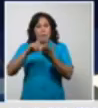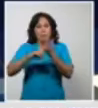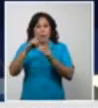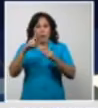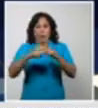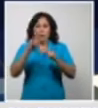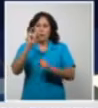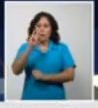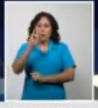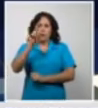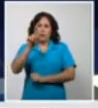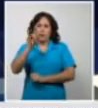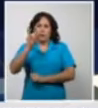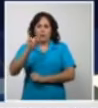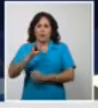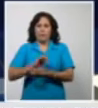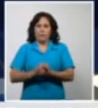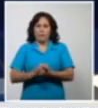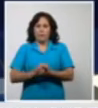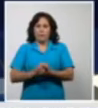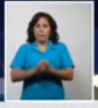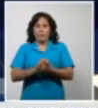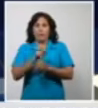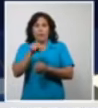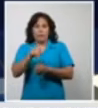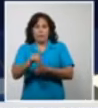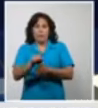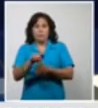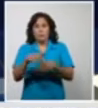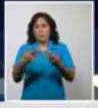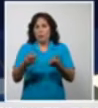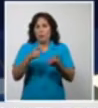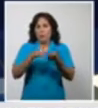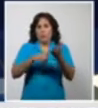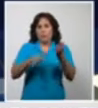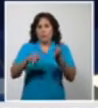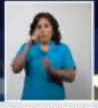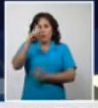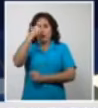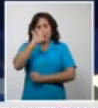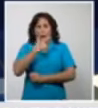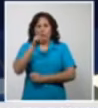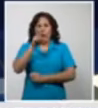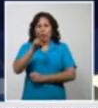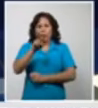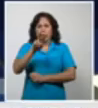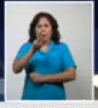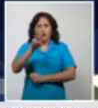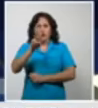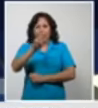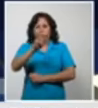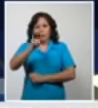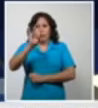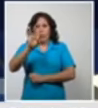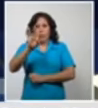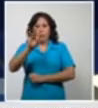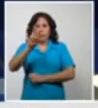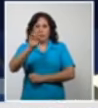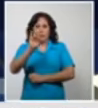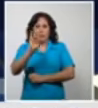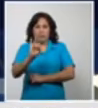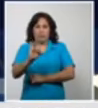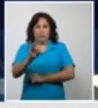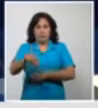616. En el del Centro Provincial de Villa Clara, 387. En el de La